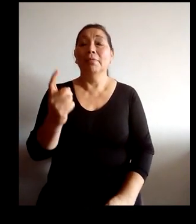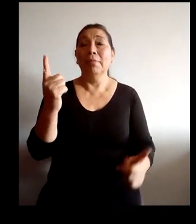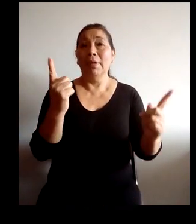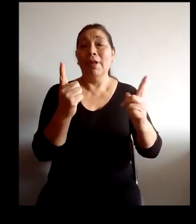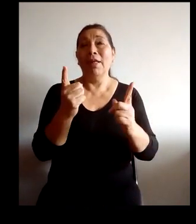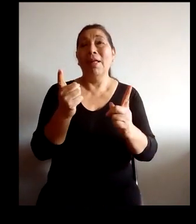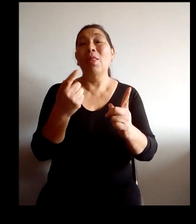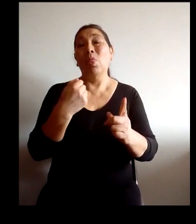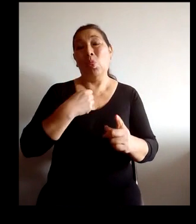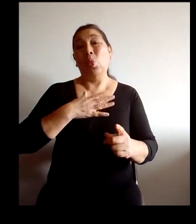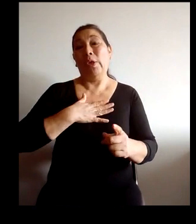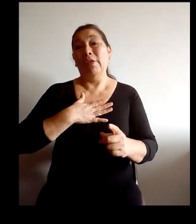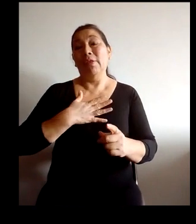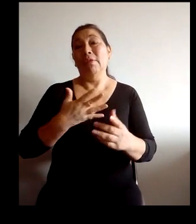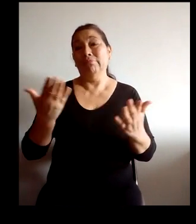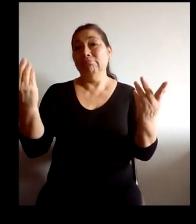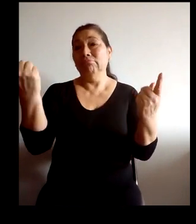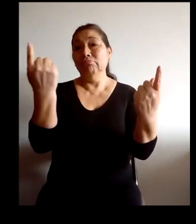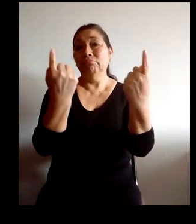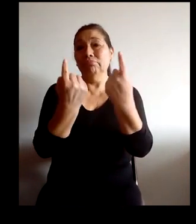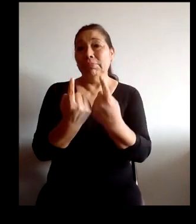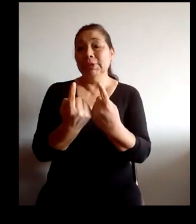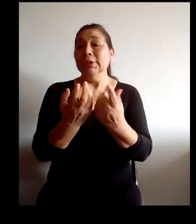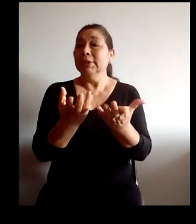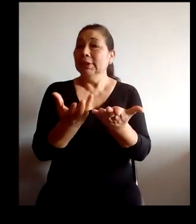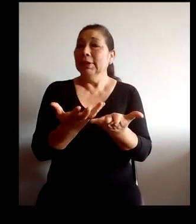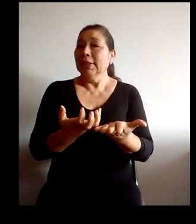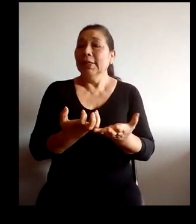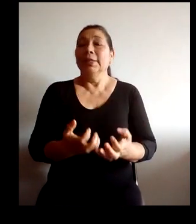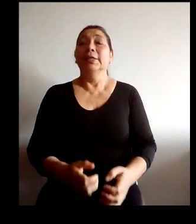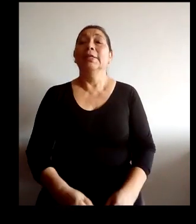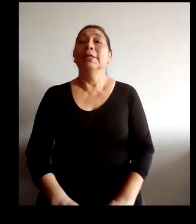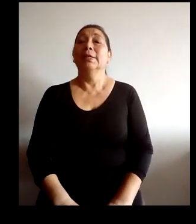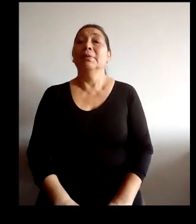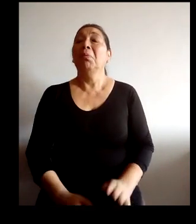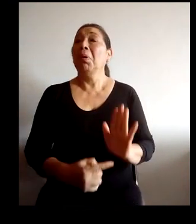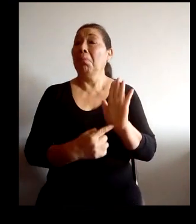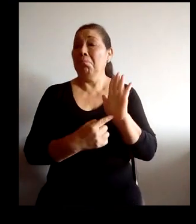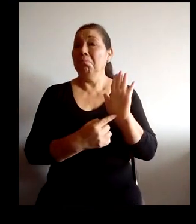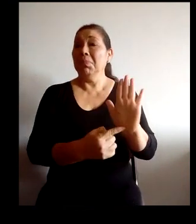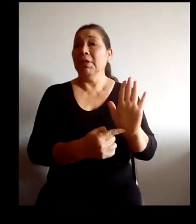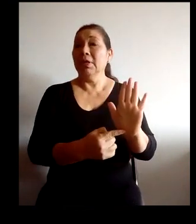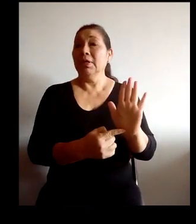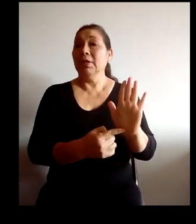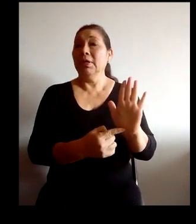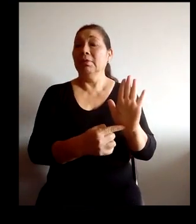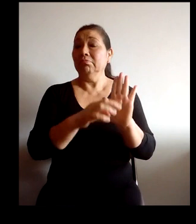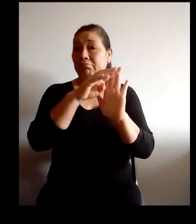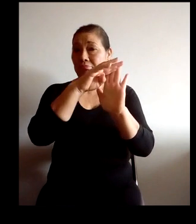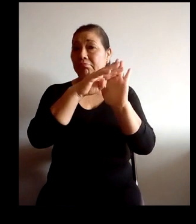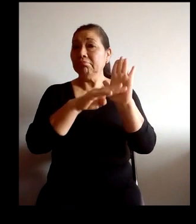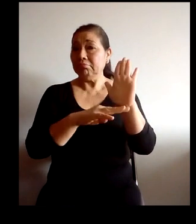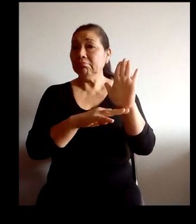presentado este perfil ocupacional y de la lectura de este perfil ocupacional